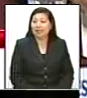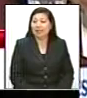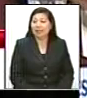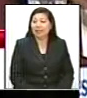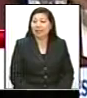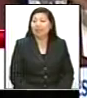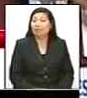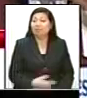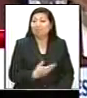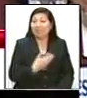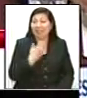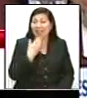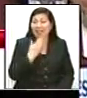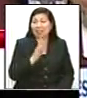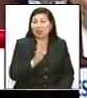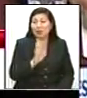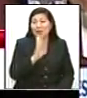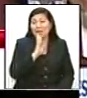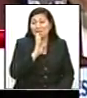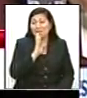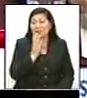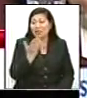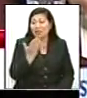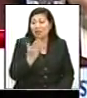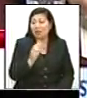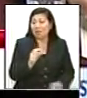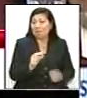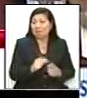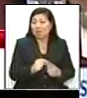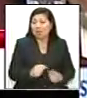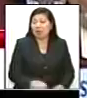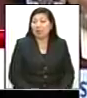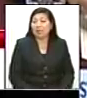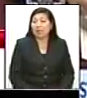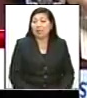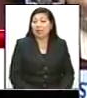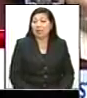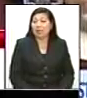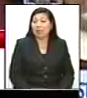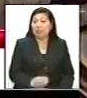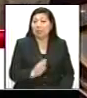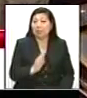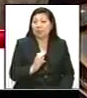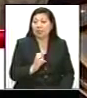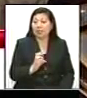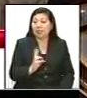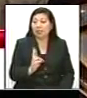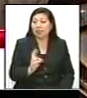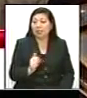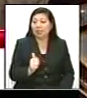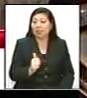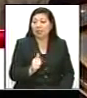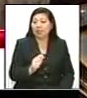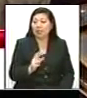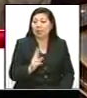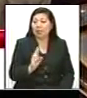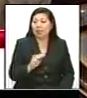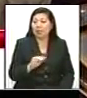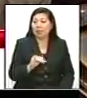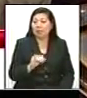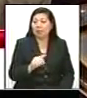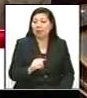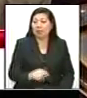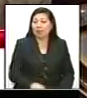La Presidencia le agradece su participación y ofrece la palabra al doctor Carlos Mesía Ramírez. Sí,